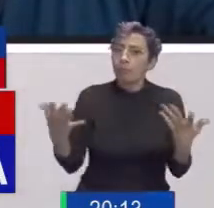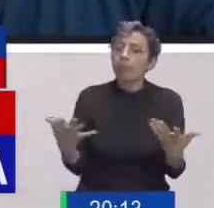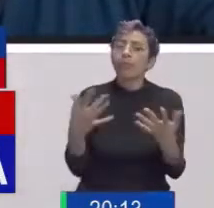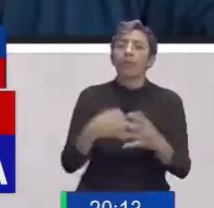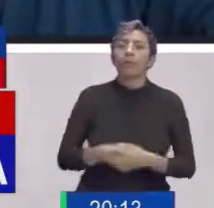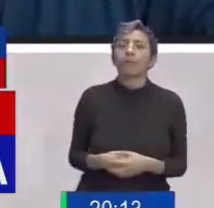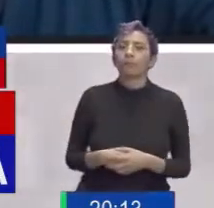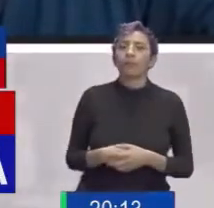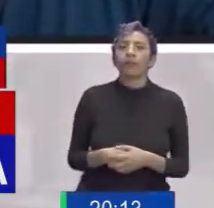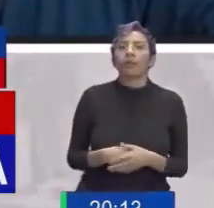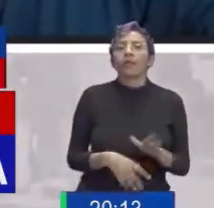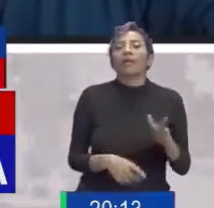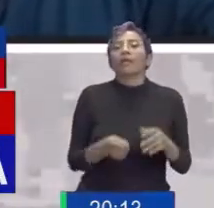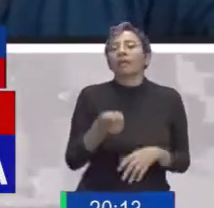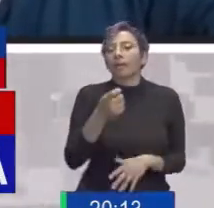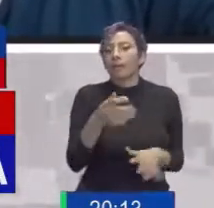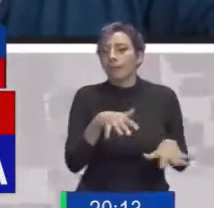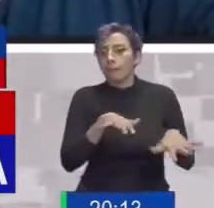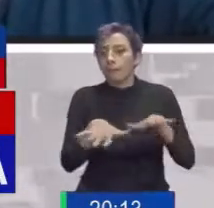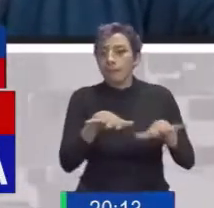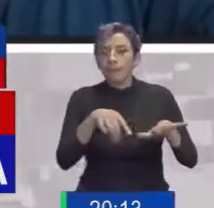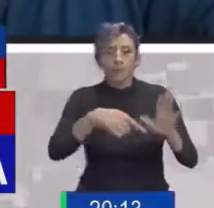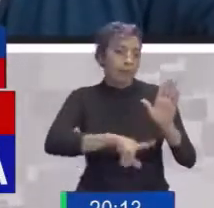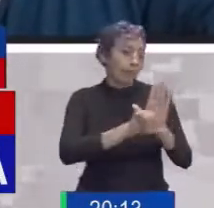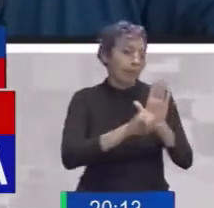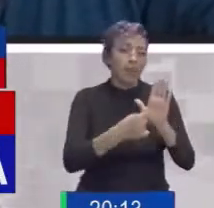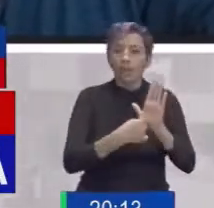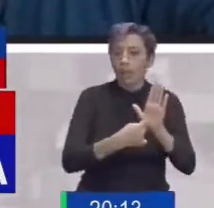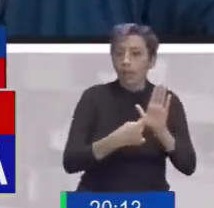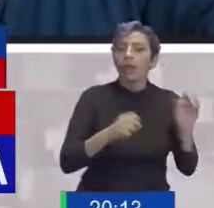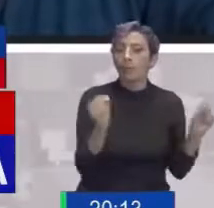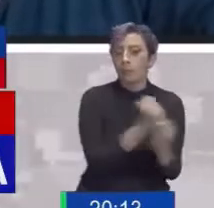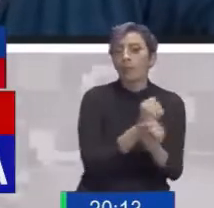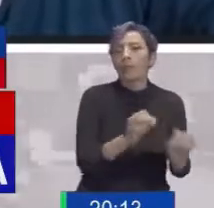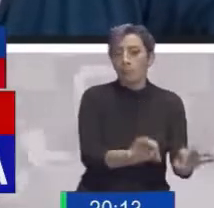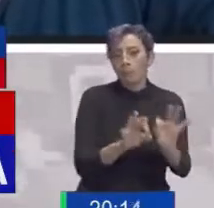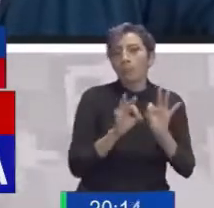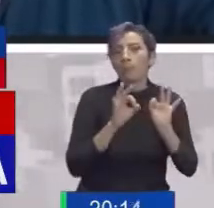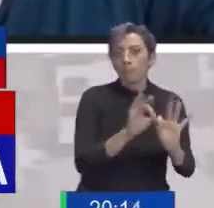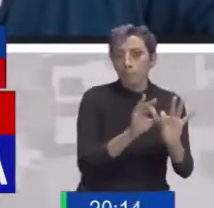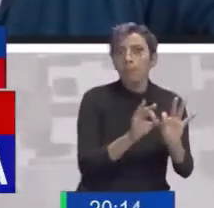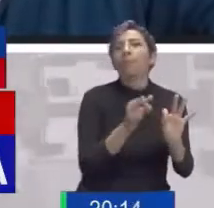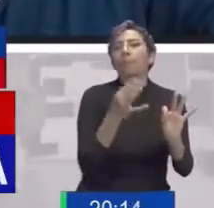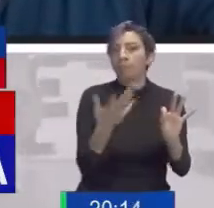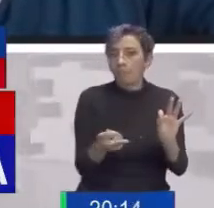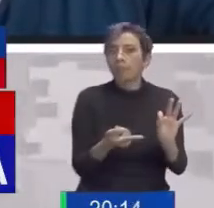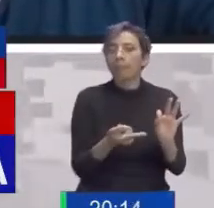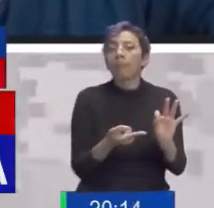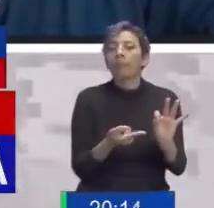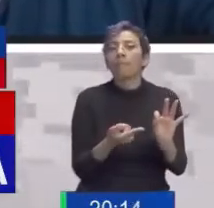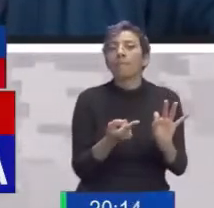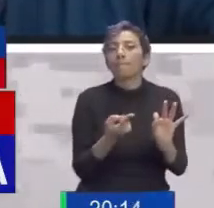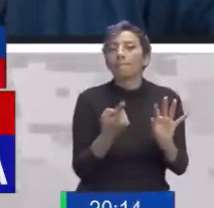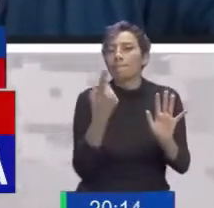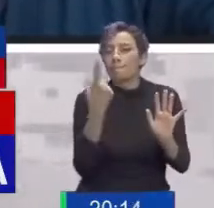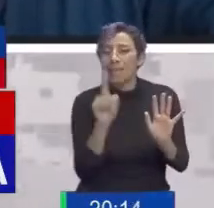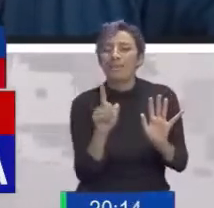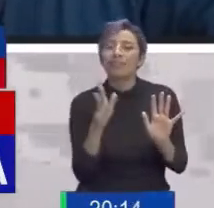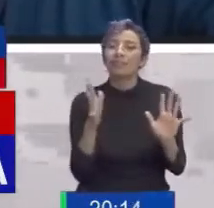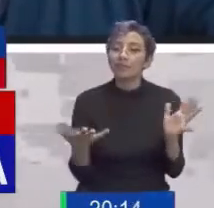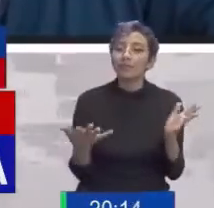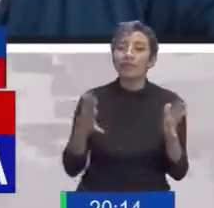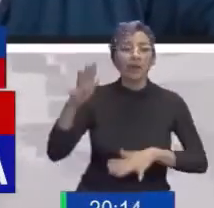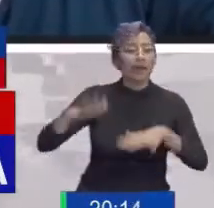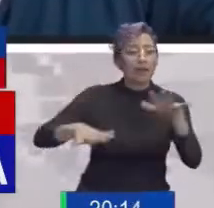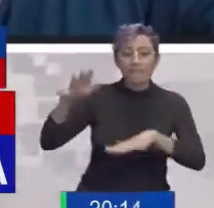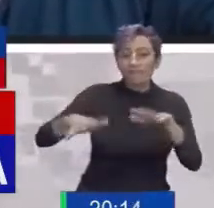más que esta ley se promulgue y funcione como uno esperaría que funcionen las leyes, no tienen posibilidad de